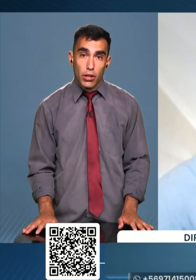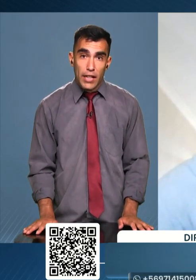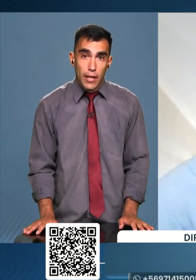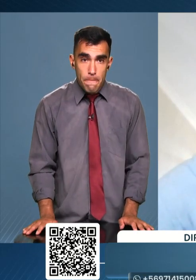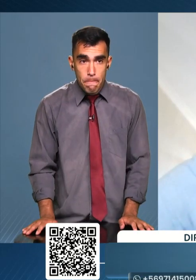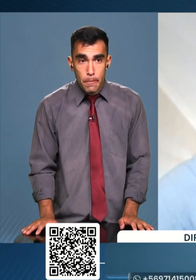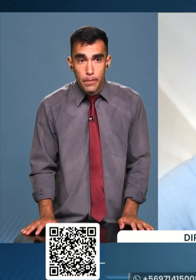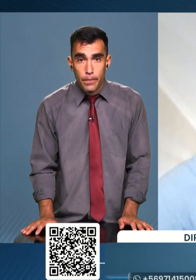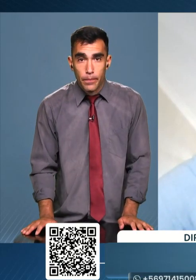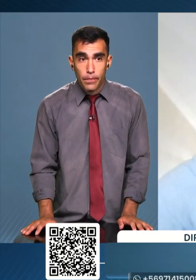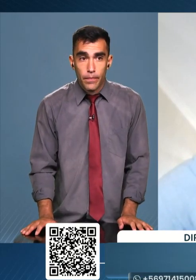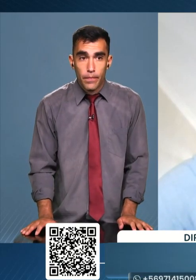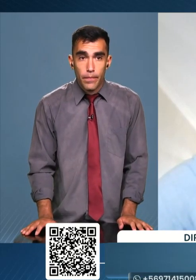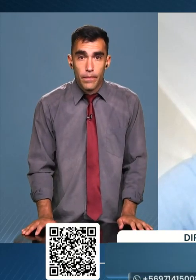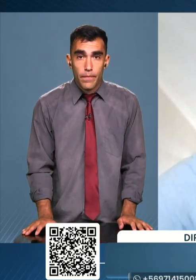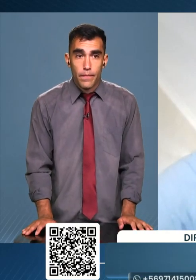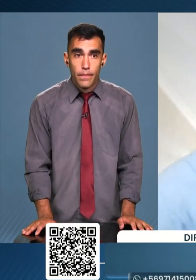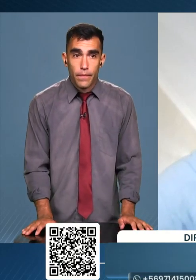más importante.